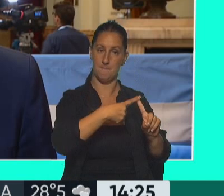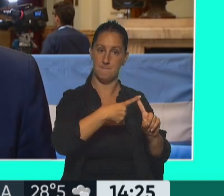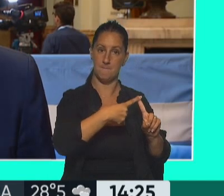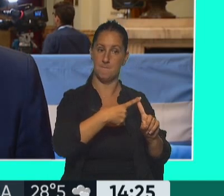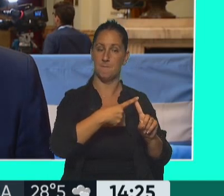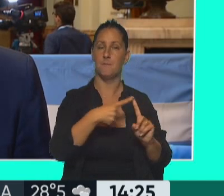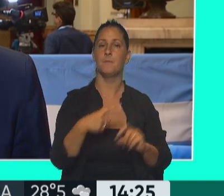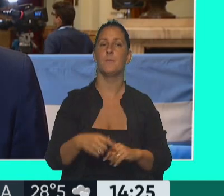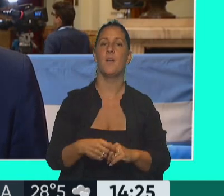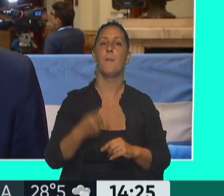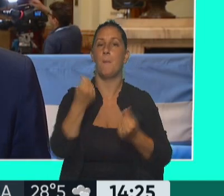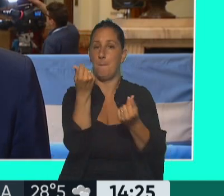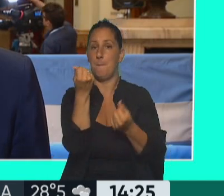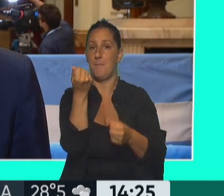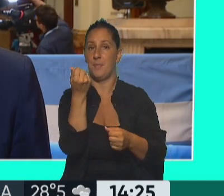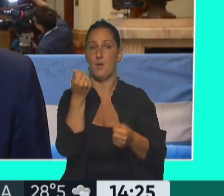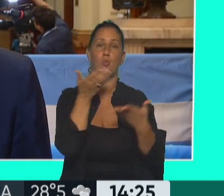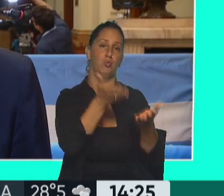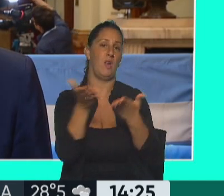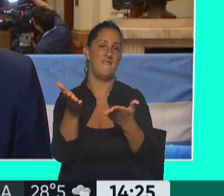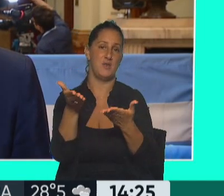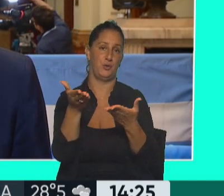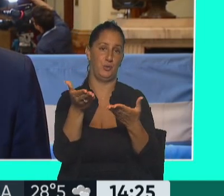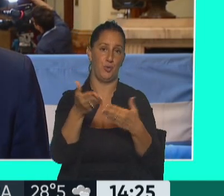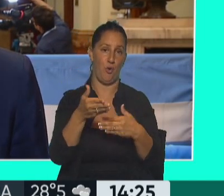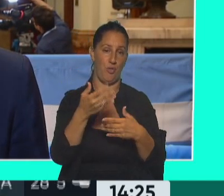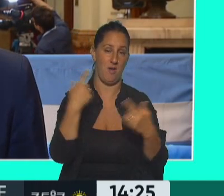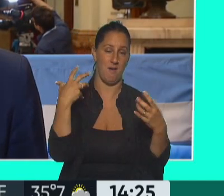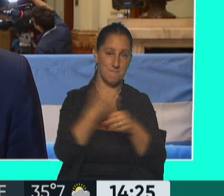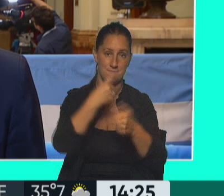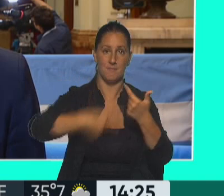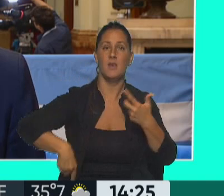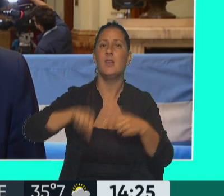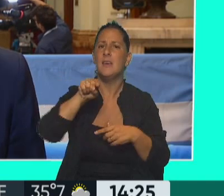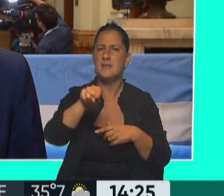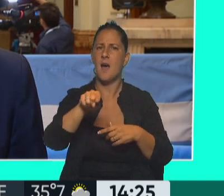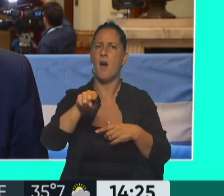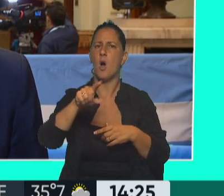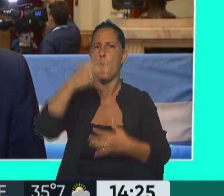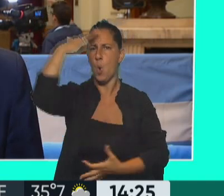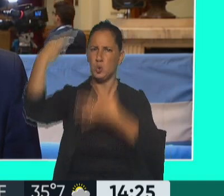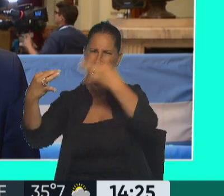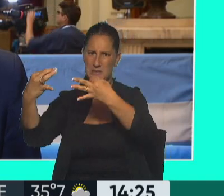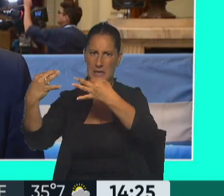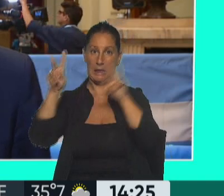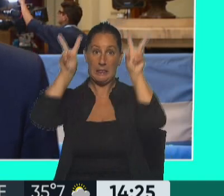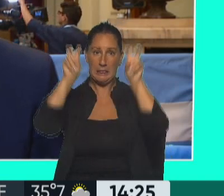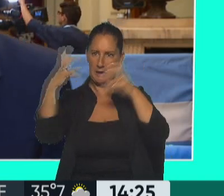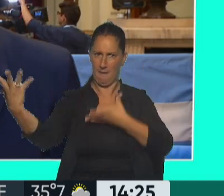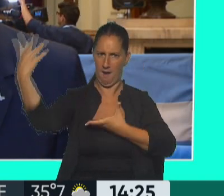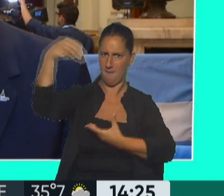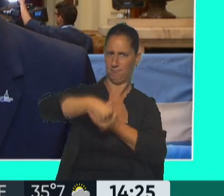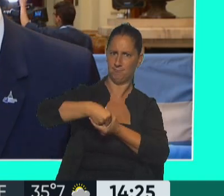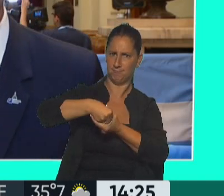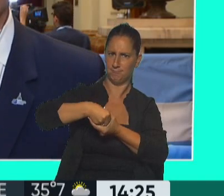de transferirle un servicio. Y la intromisión que significa de la justicia en esta